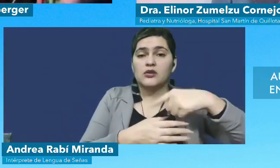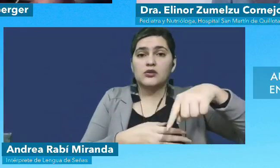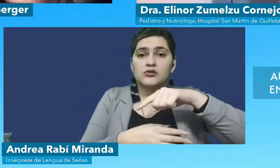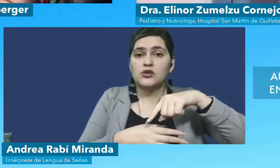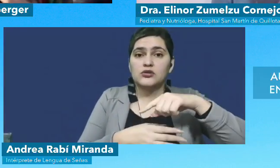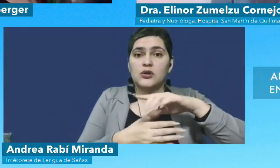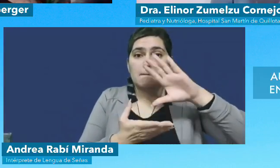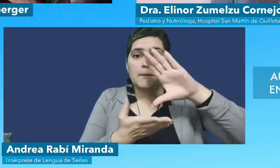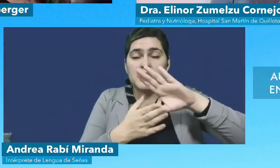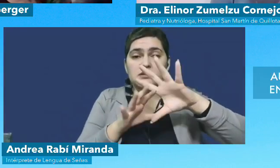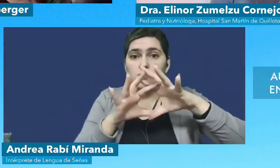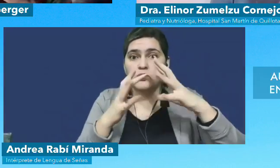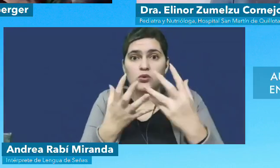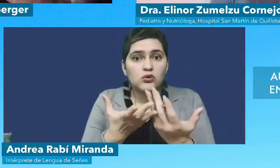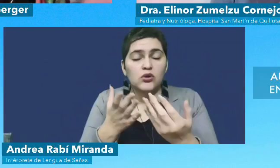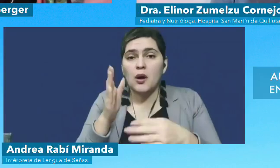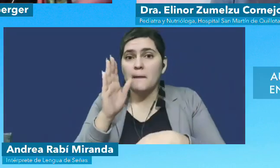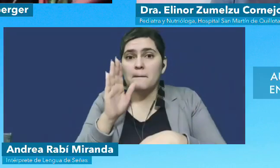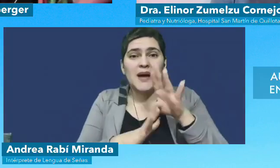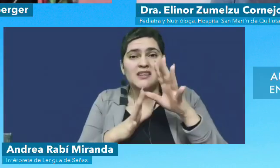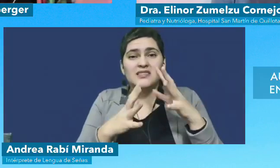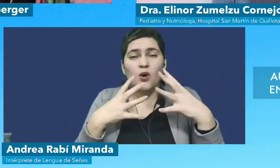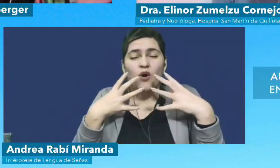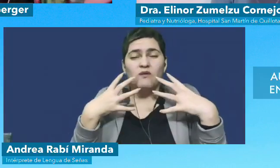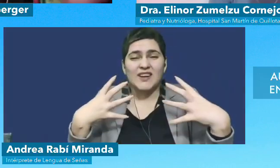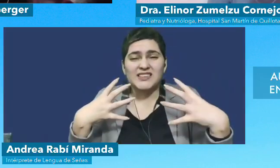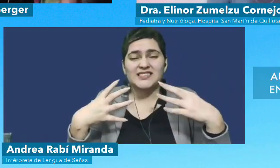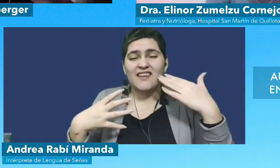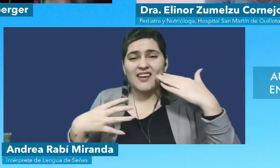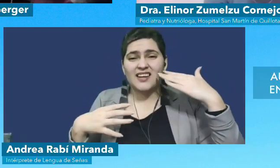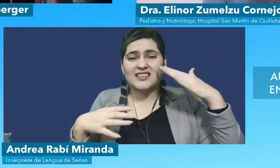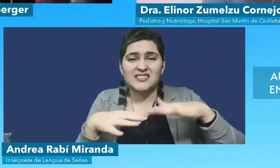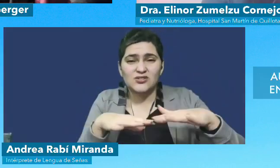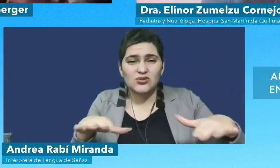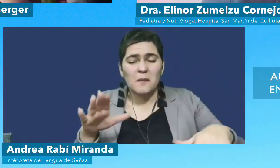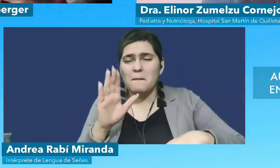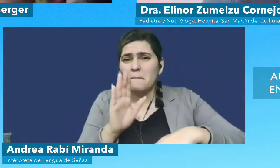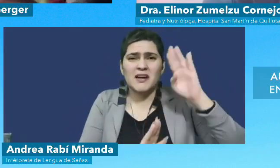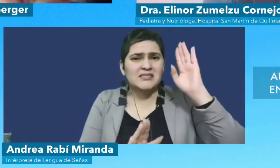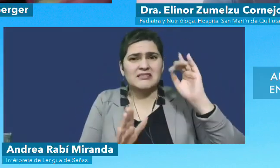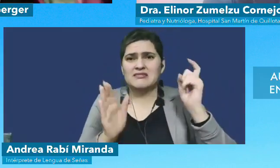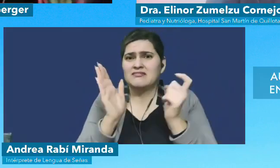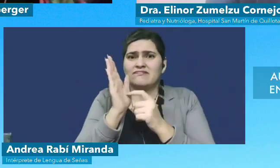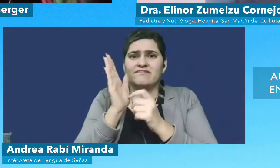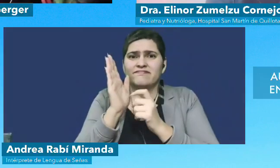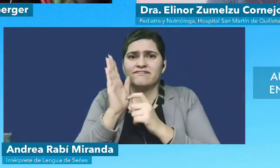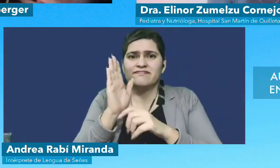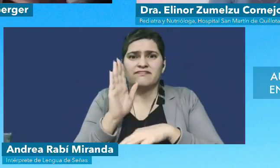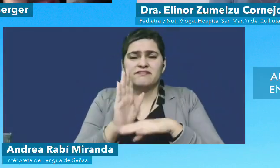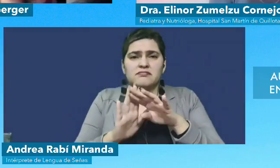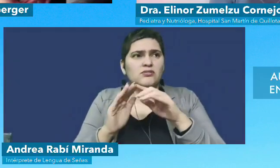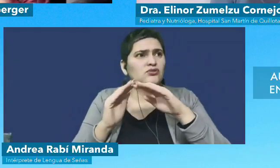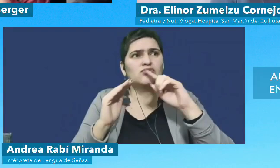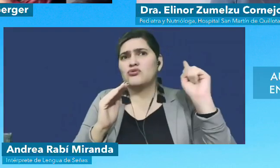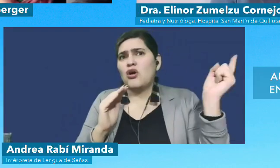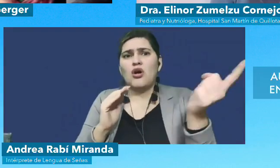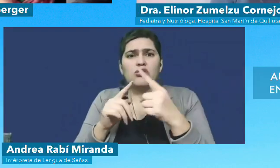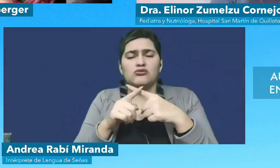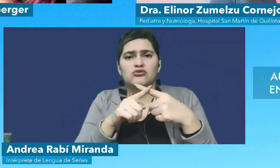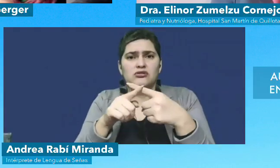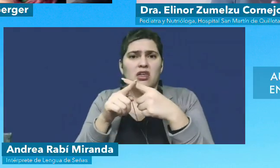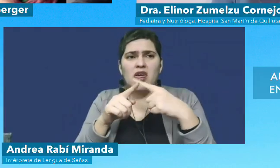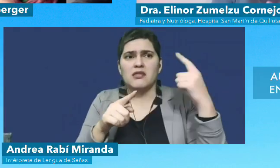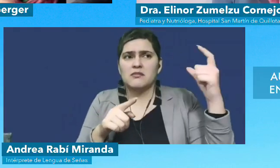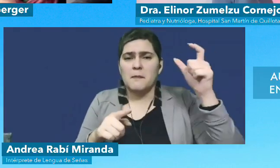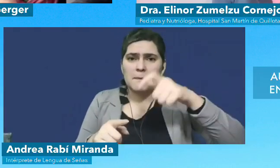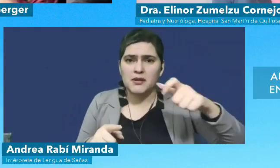mayor cantidad de obesidad infantil también, nuestros índices son altísimos. O sea, hay un problema de seguridad alimentaria que es transversal como sociedad. Sí, pero en